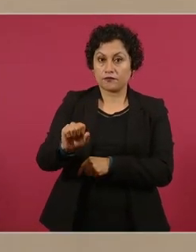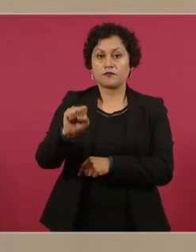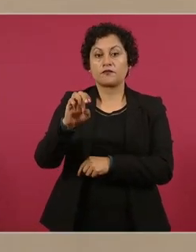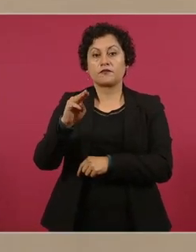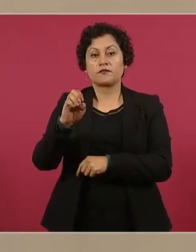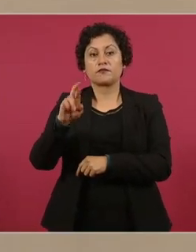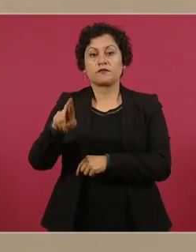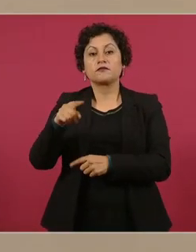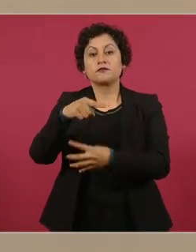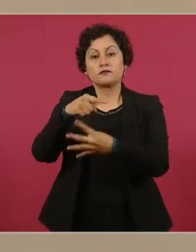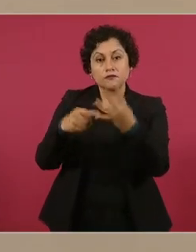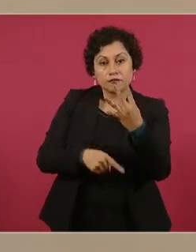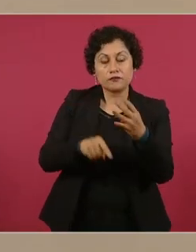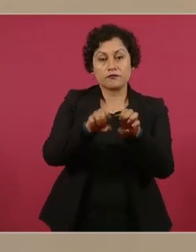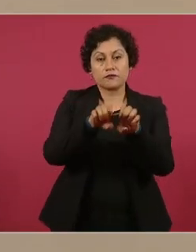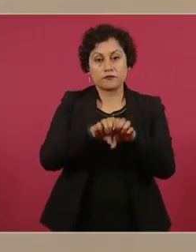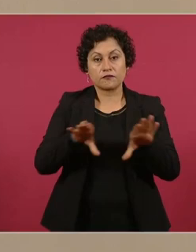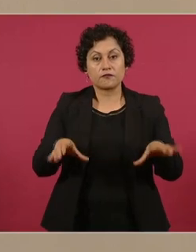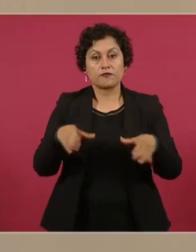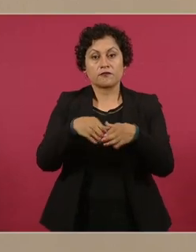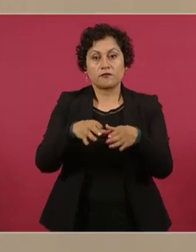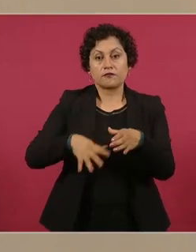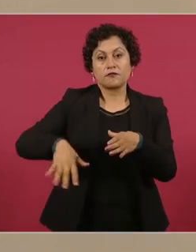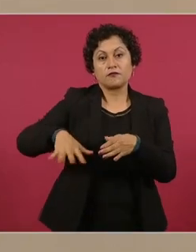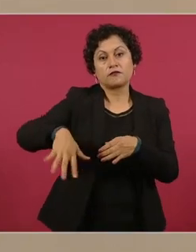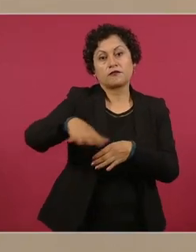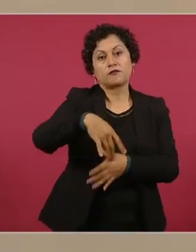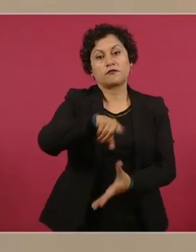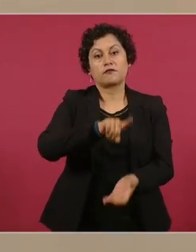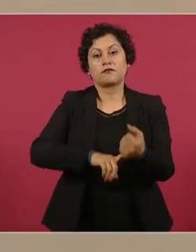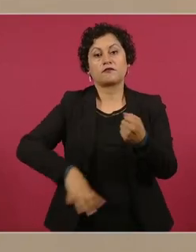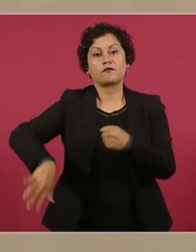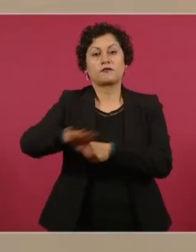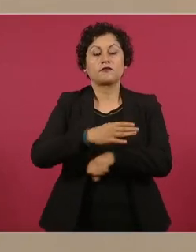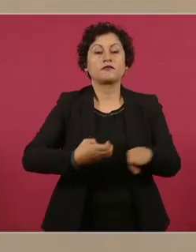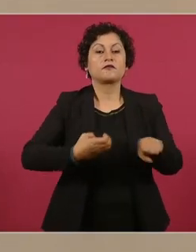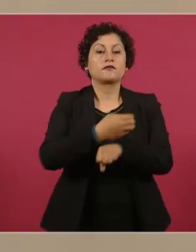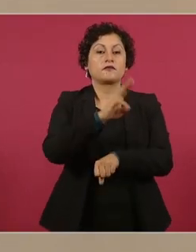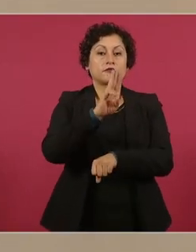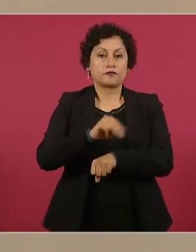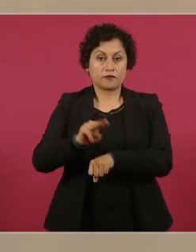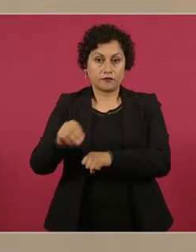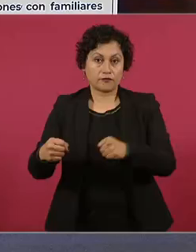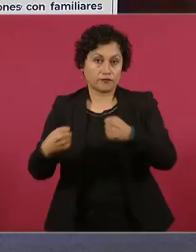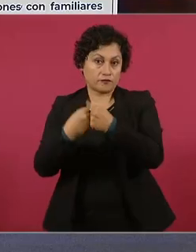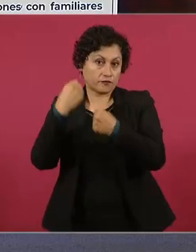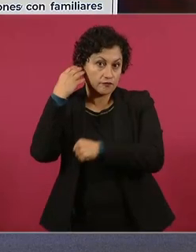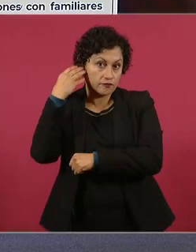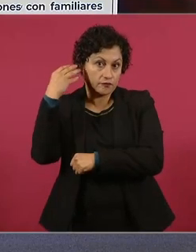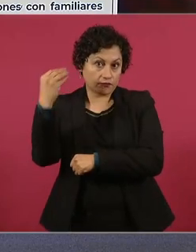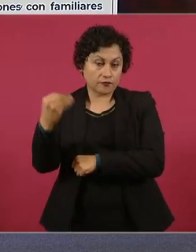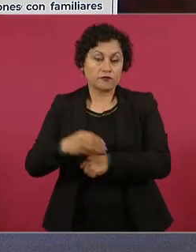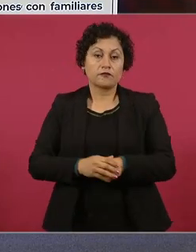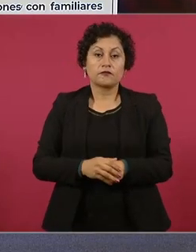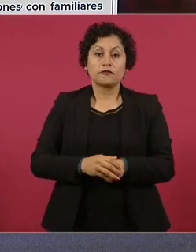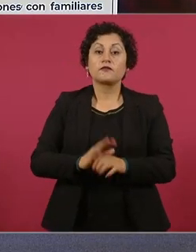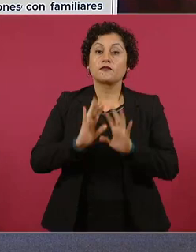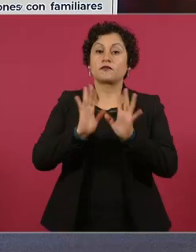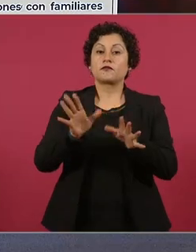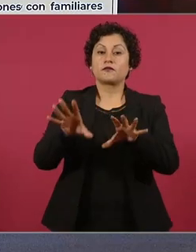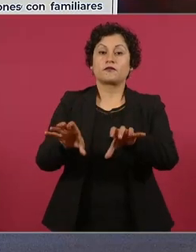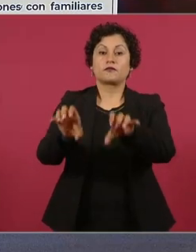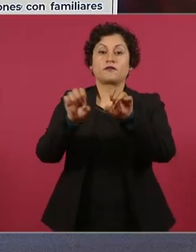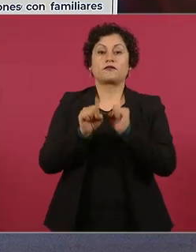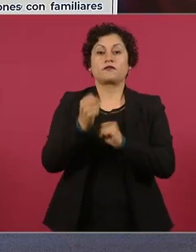operaciones de búsqueda en los límites de Michoacán y Colima. Se tienen a la fecha dos personas detenidas